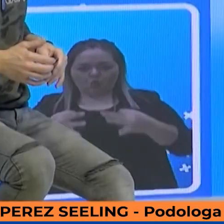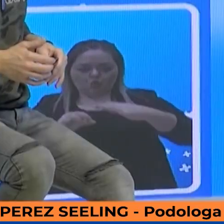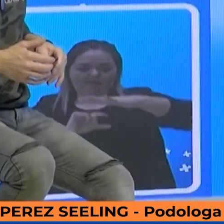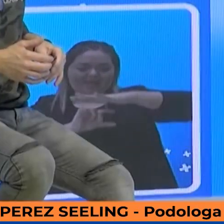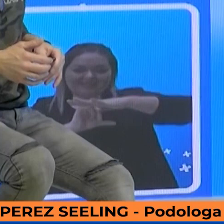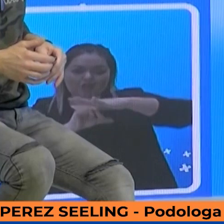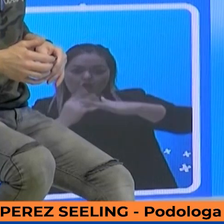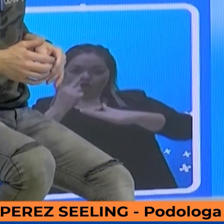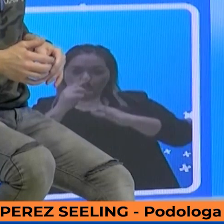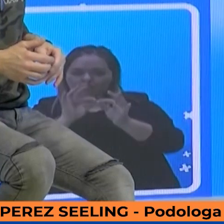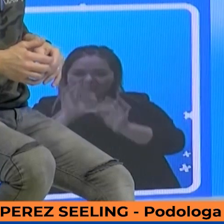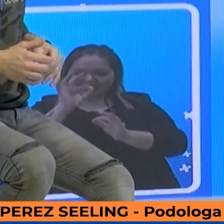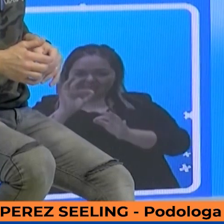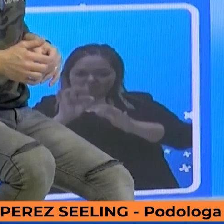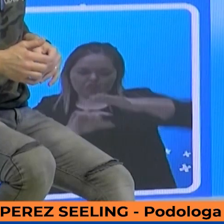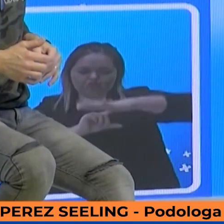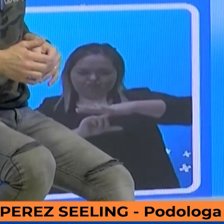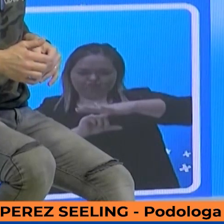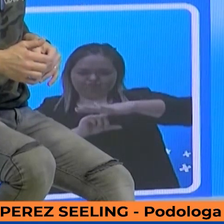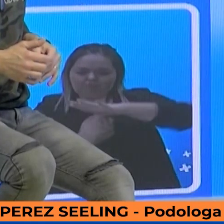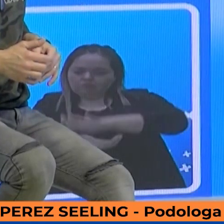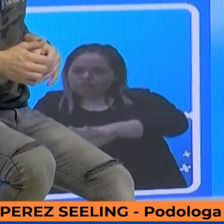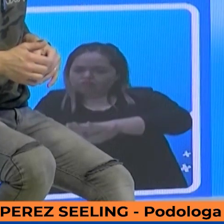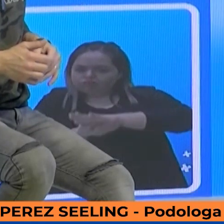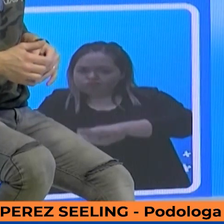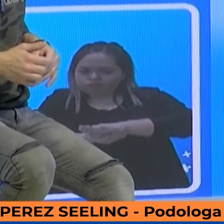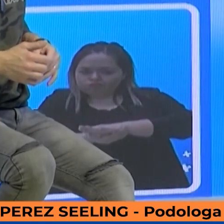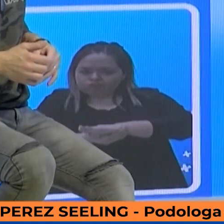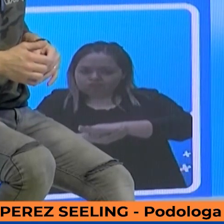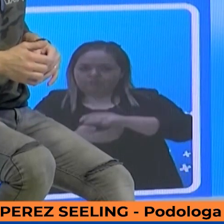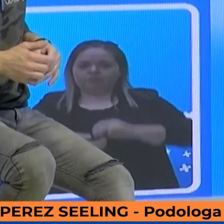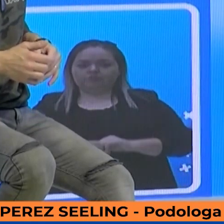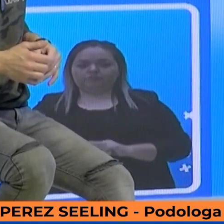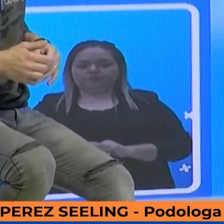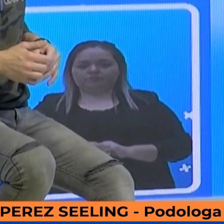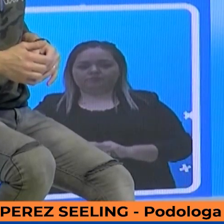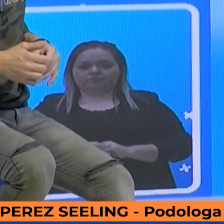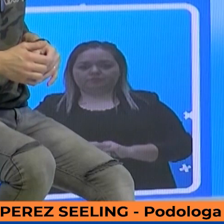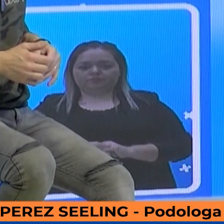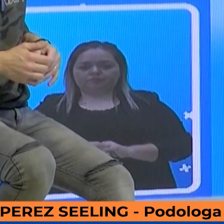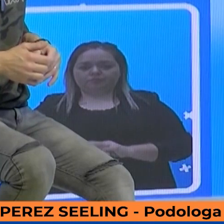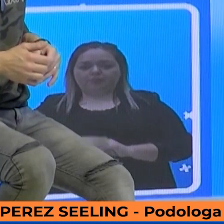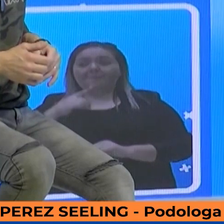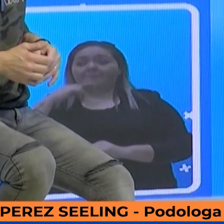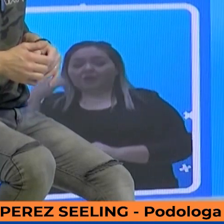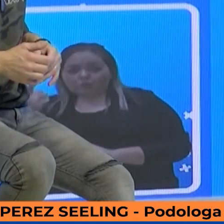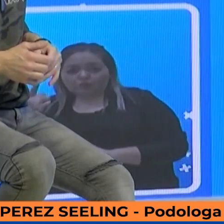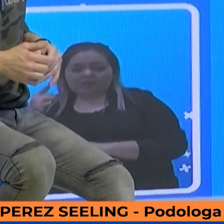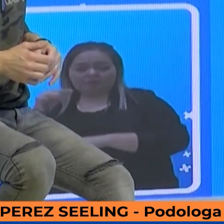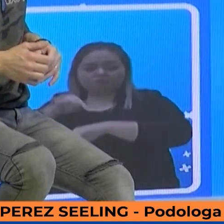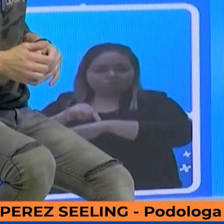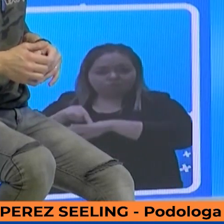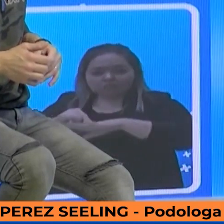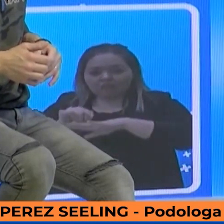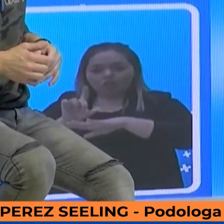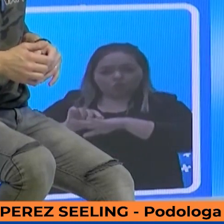rama de la medicina, ¿sí? Mm. Nosotros acá tenemos una ley que nos avala. Y el pedicuro es un profesional